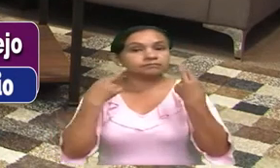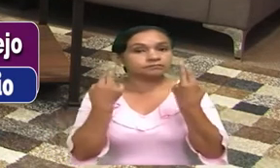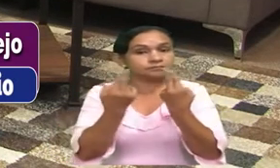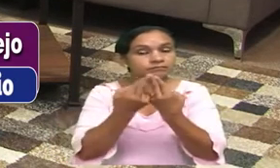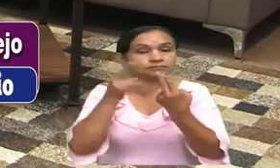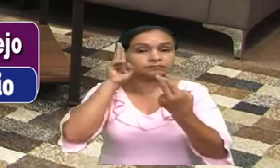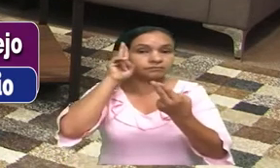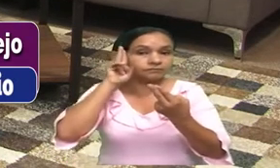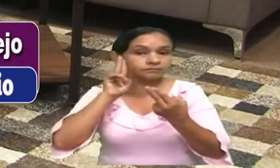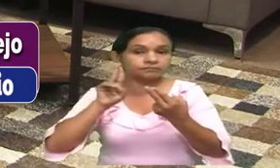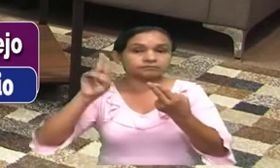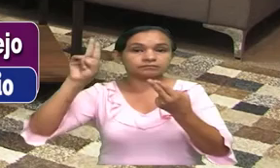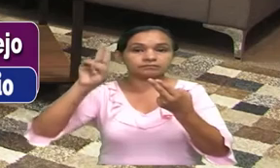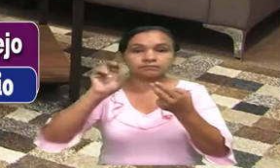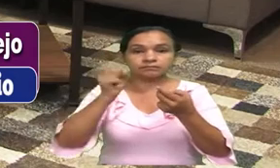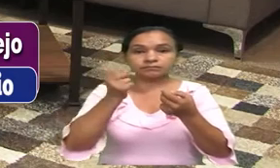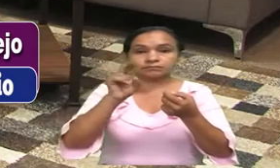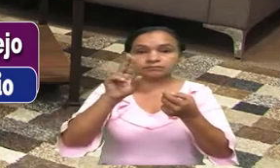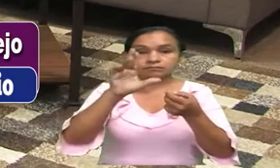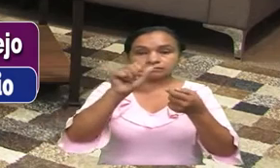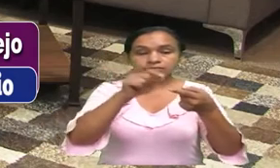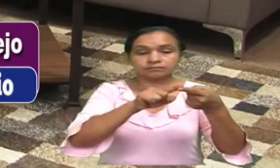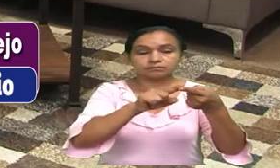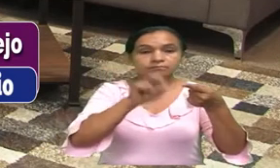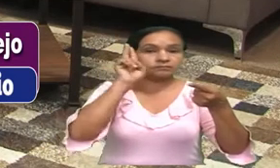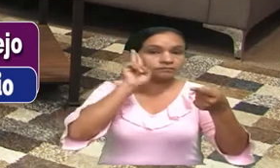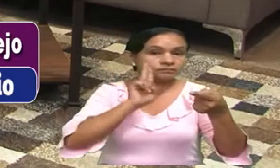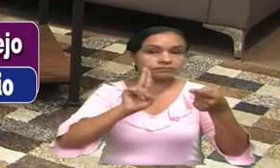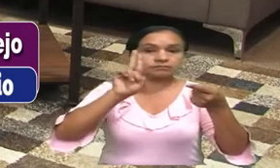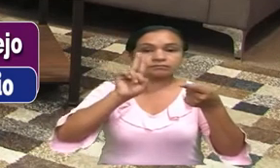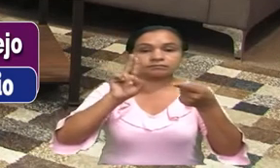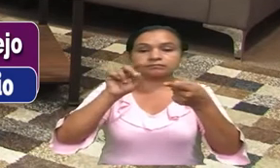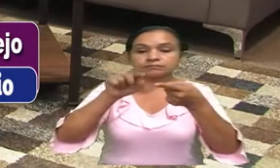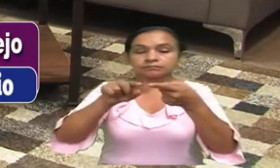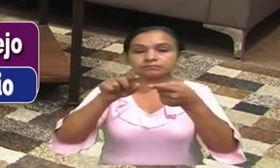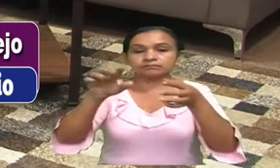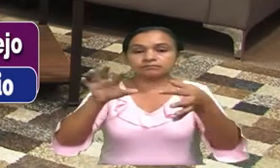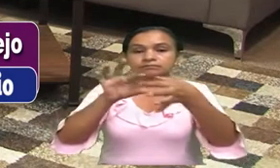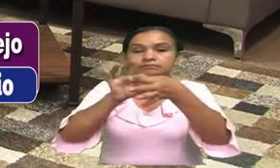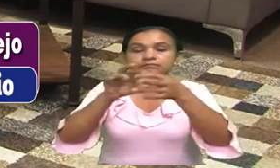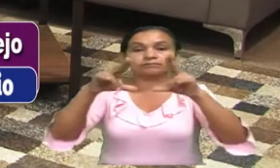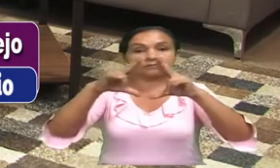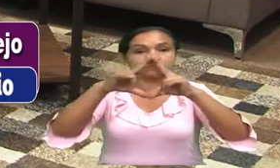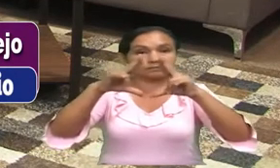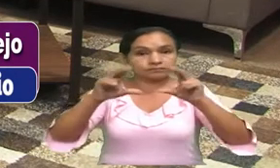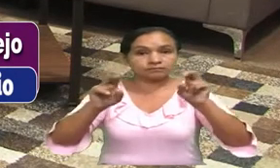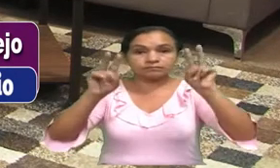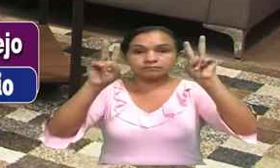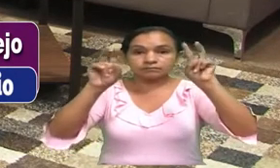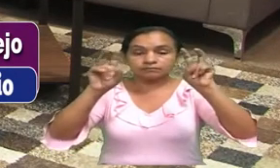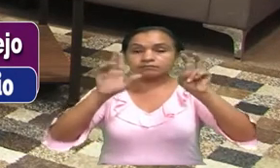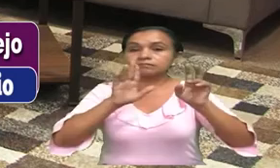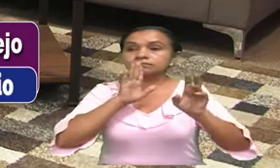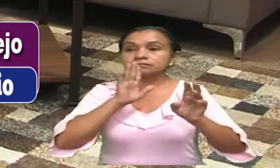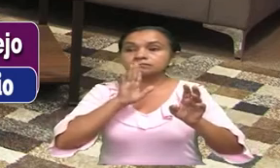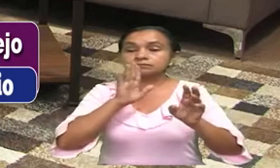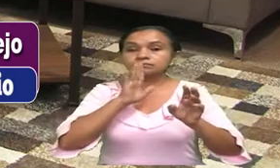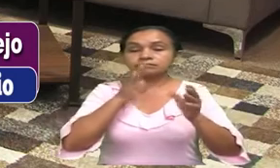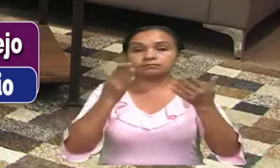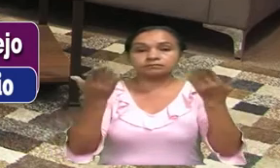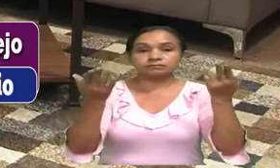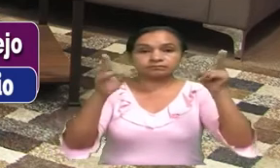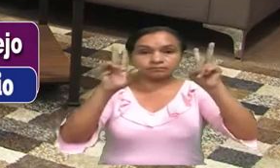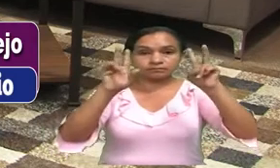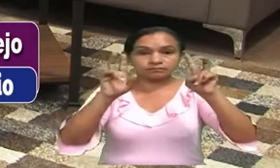los rectores del SUCA y los rectores de ANUYE. Otro tema también que se abordó en Nicaragua fue el